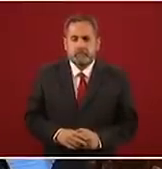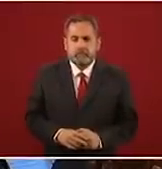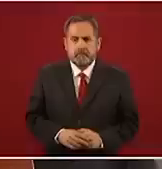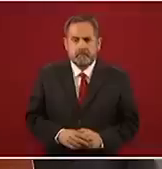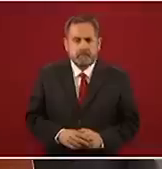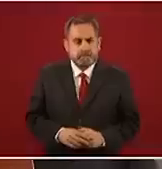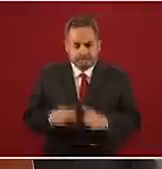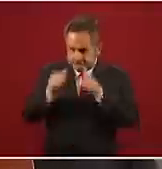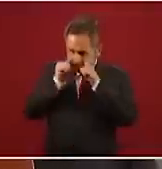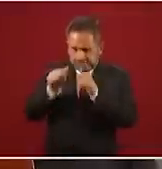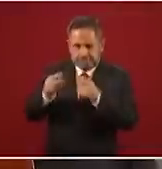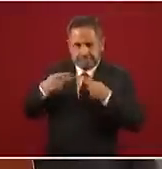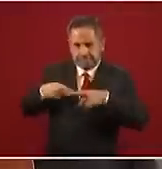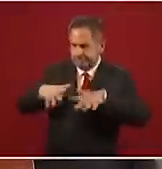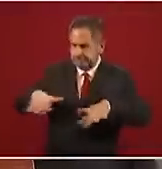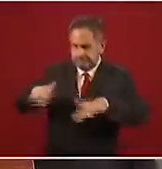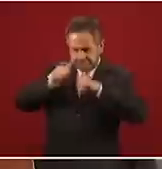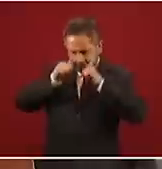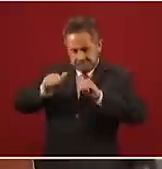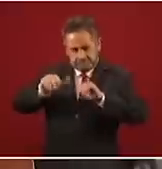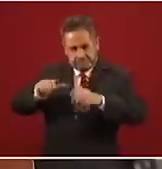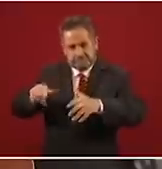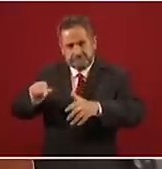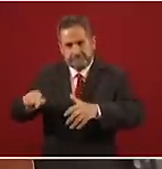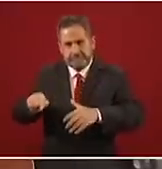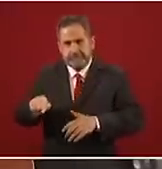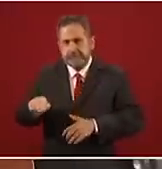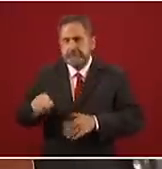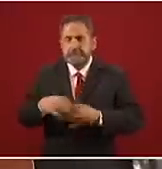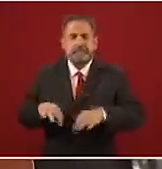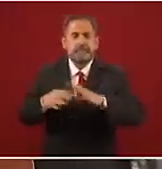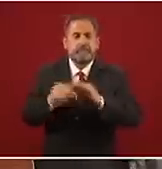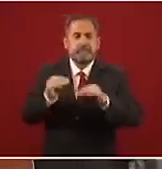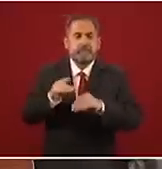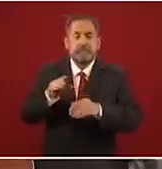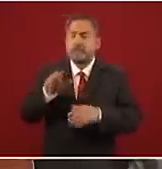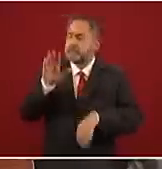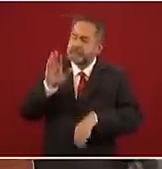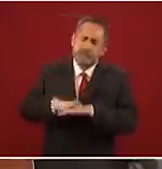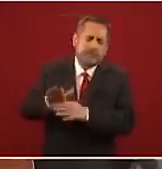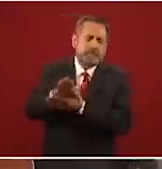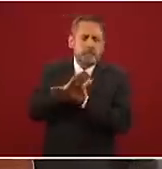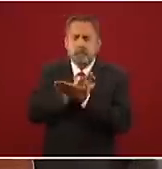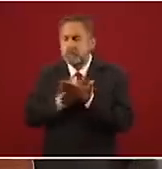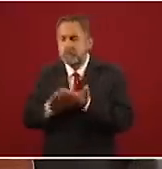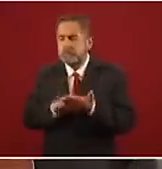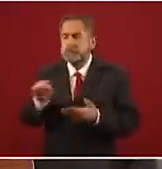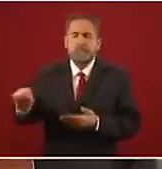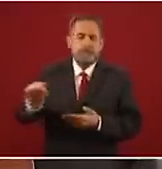se atienda a la gente, sobre todo a los más humildes,